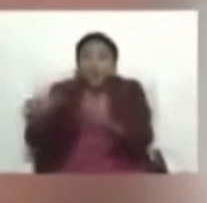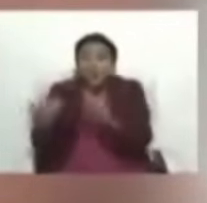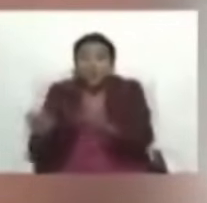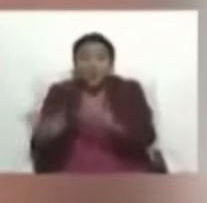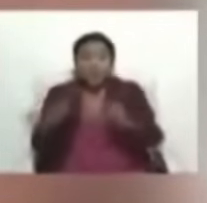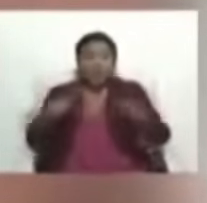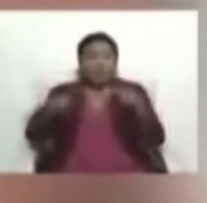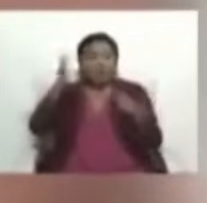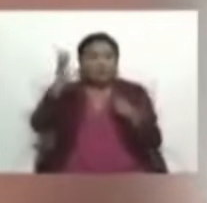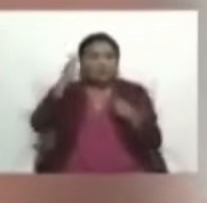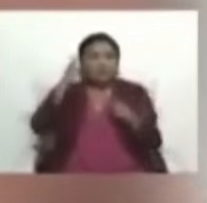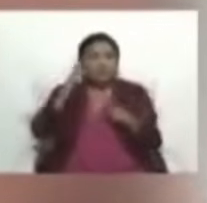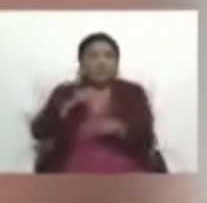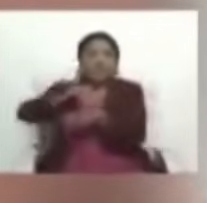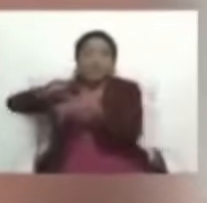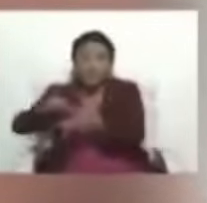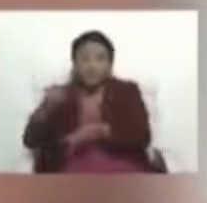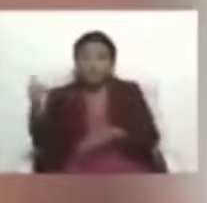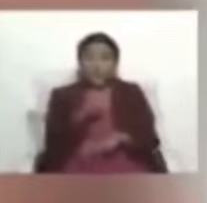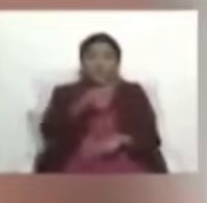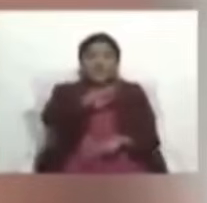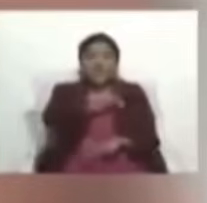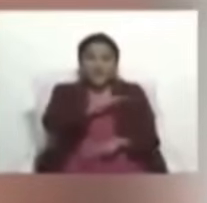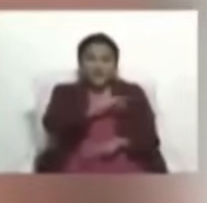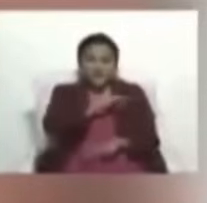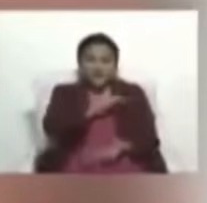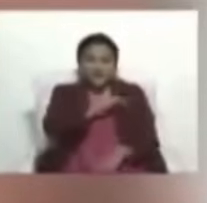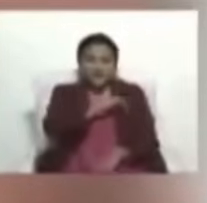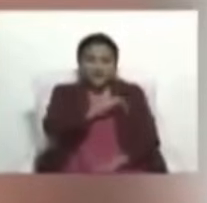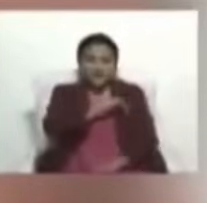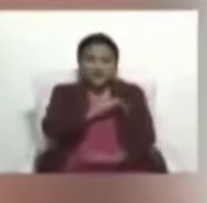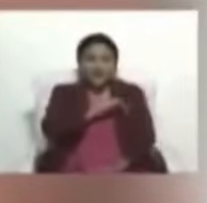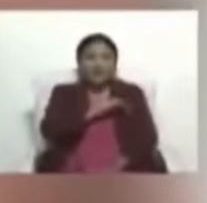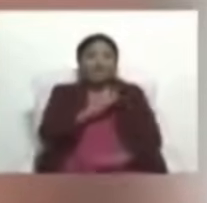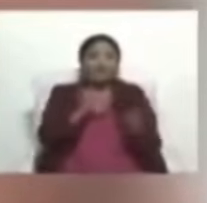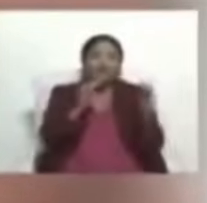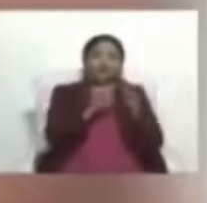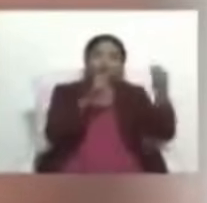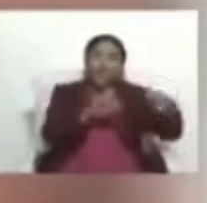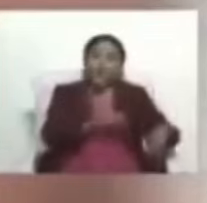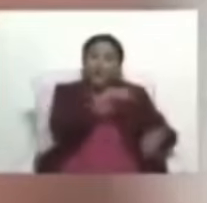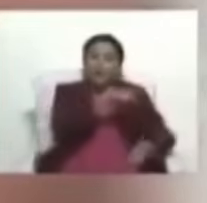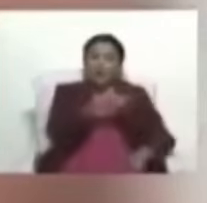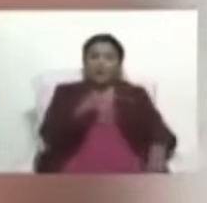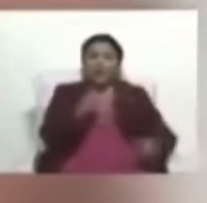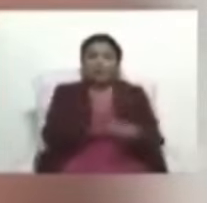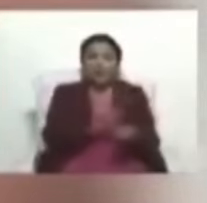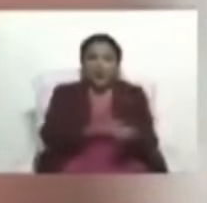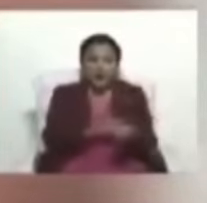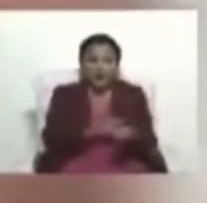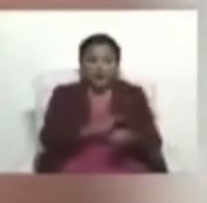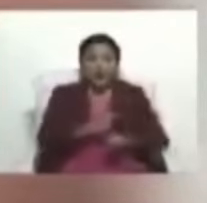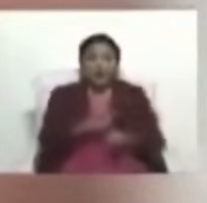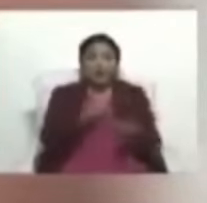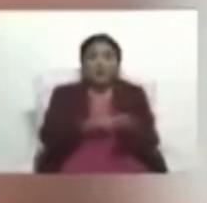al tiempo es que llega el 6CPC, quienes se cuadran con mi hermano, y mi hermano les